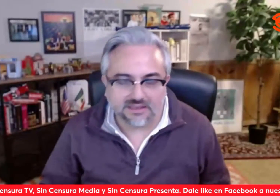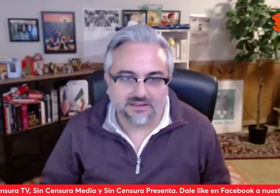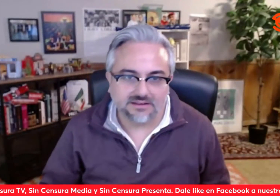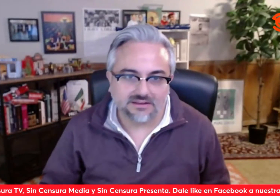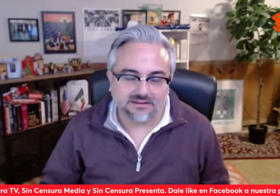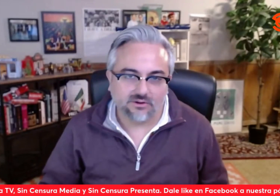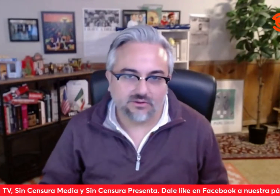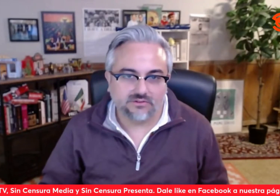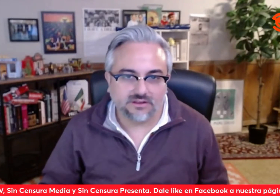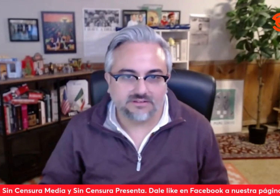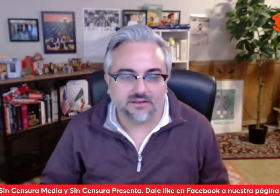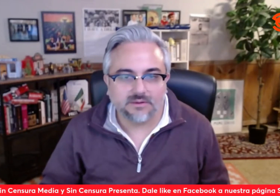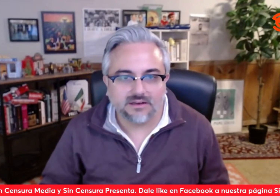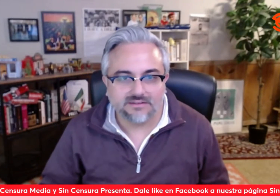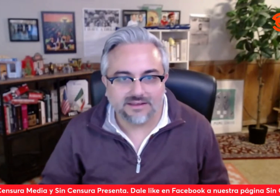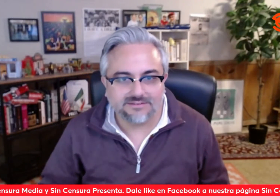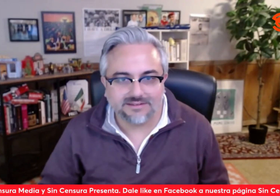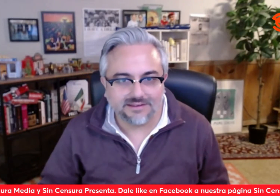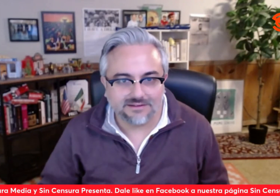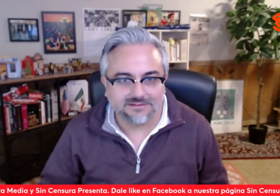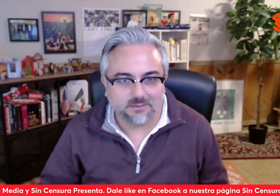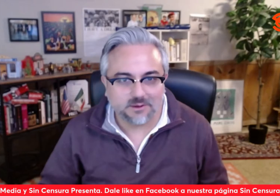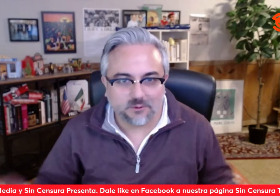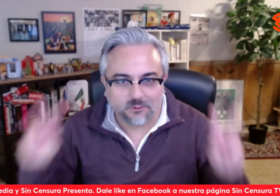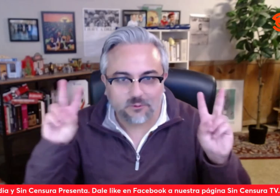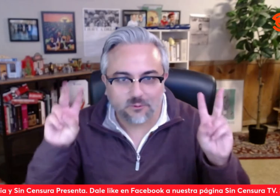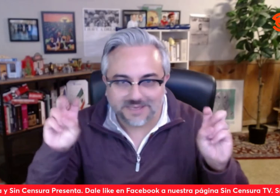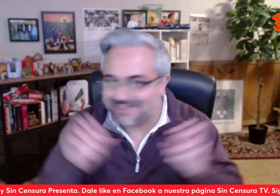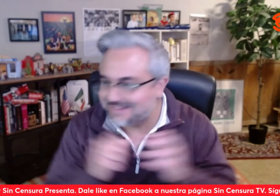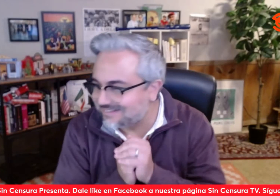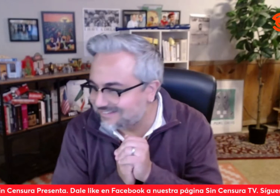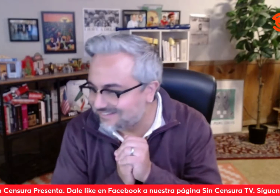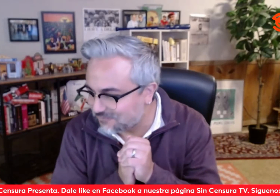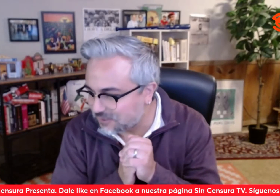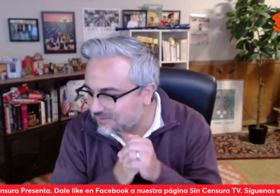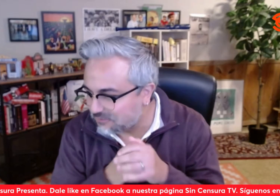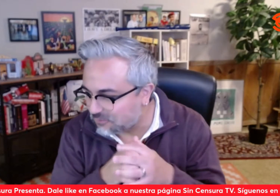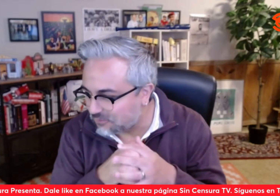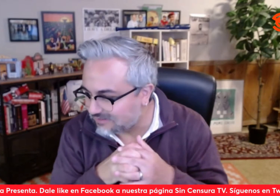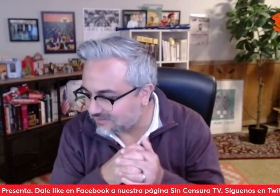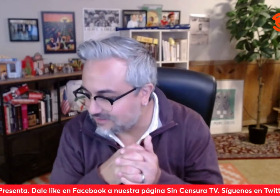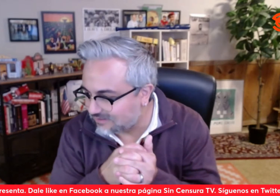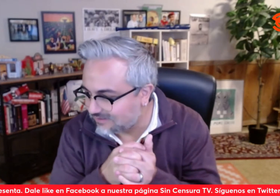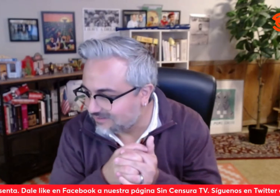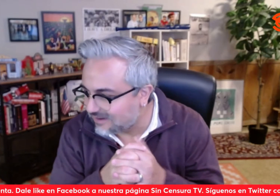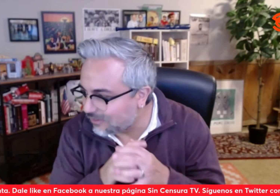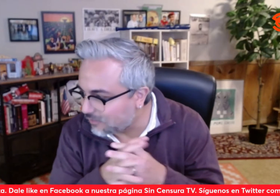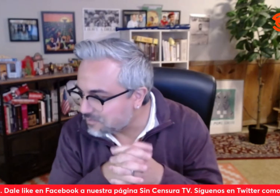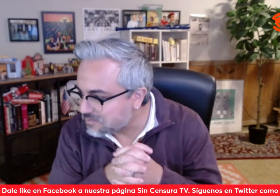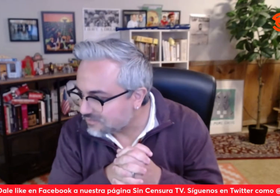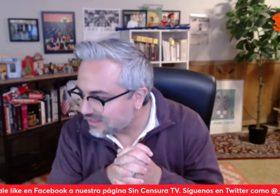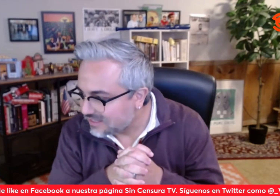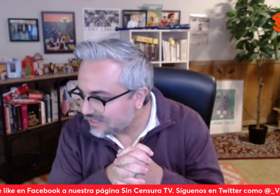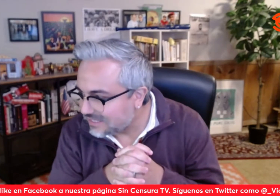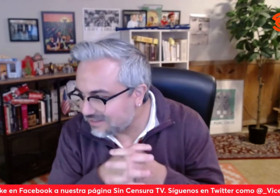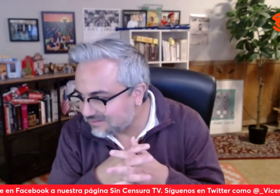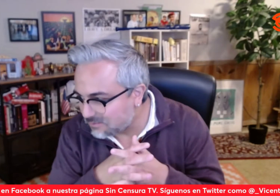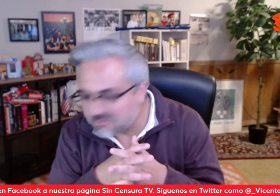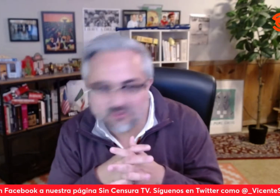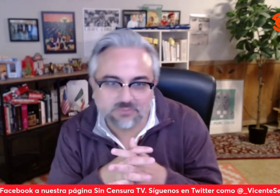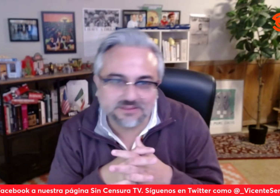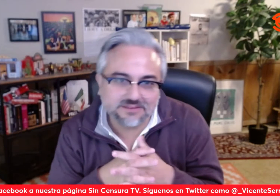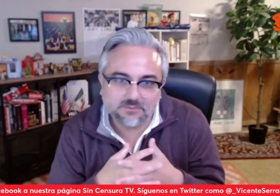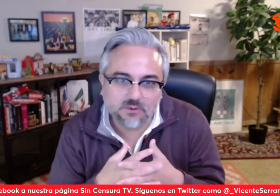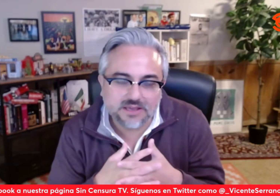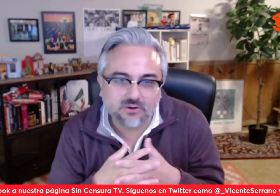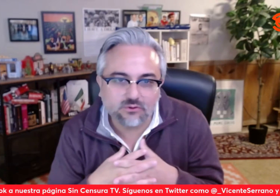Bueno, pues ahí los exhibe, les da este llamado Ubicatex, buenísimo, senador. Y